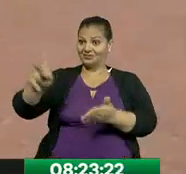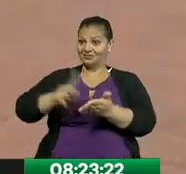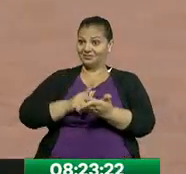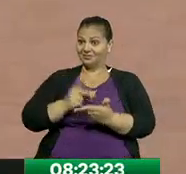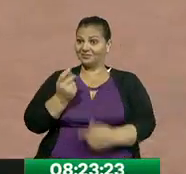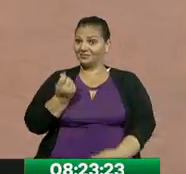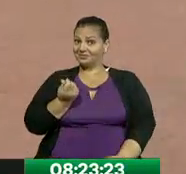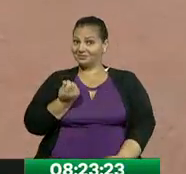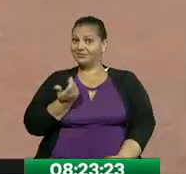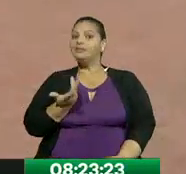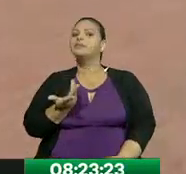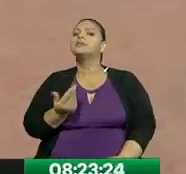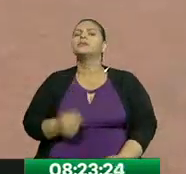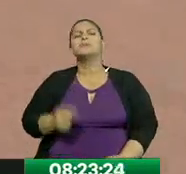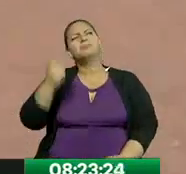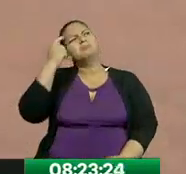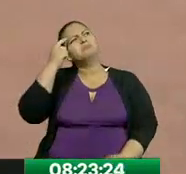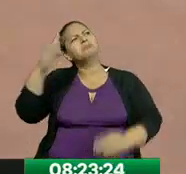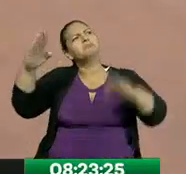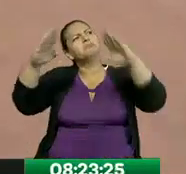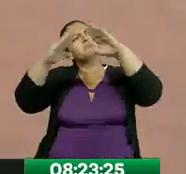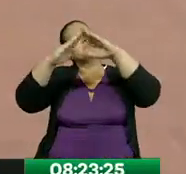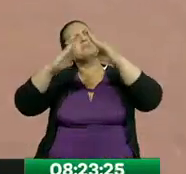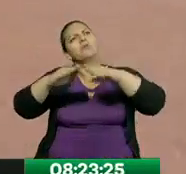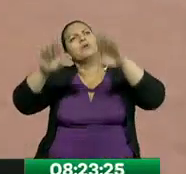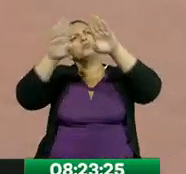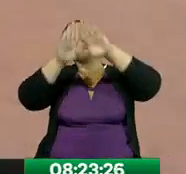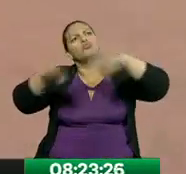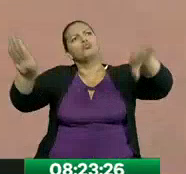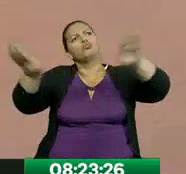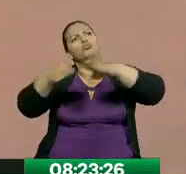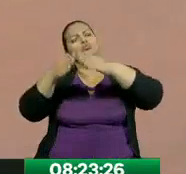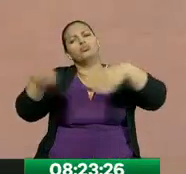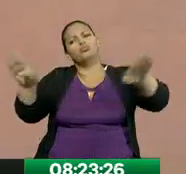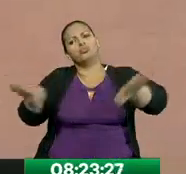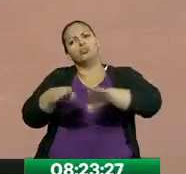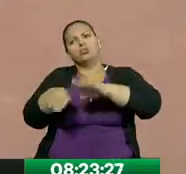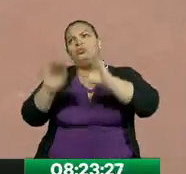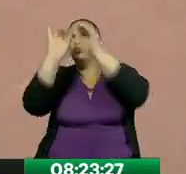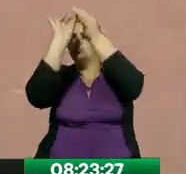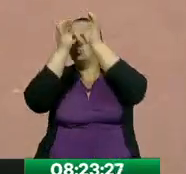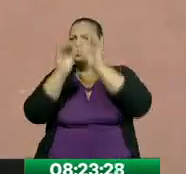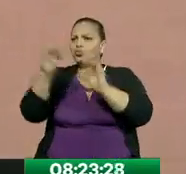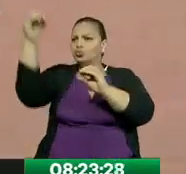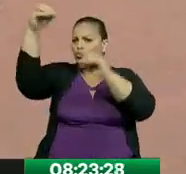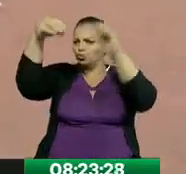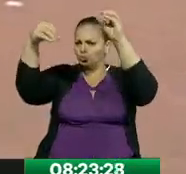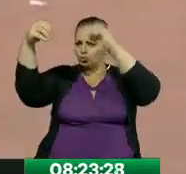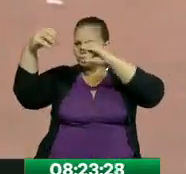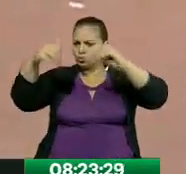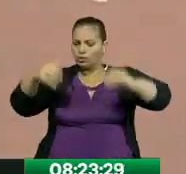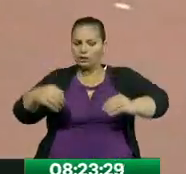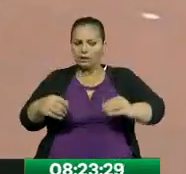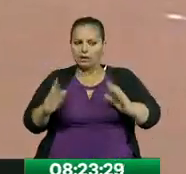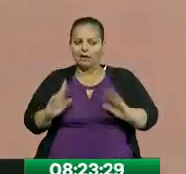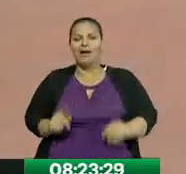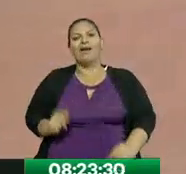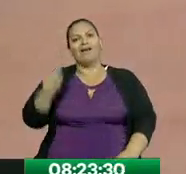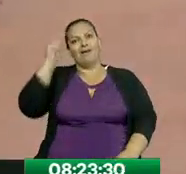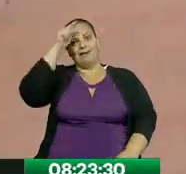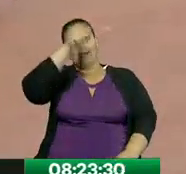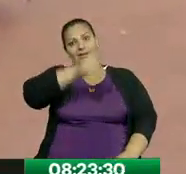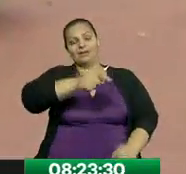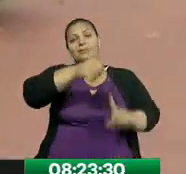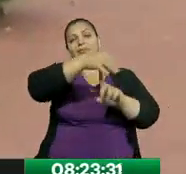el arbolito, el pesebre, las puertas. Pues les tengo una excelente opción. Parque Samanes, aquí me dice la gente, los